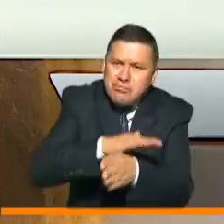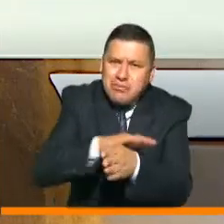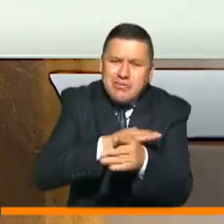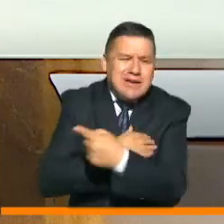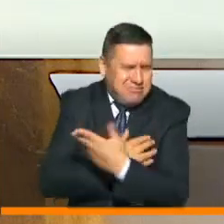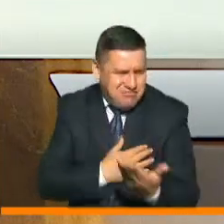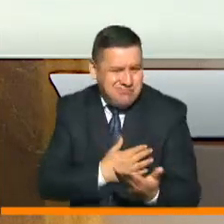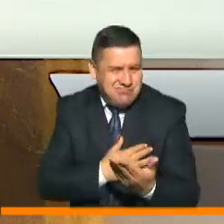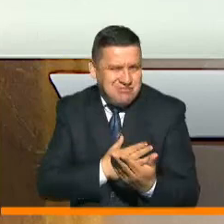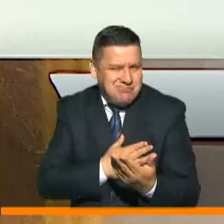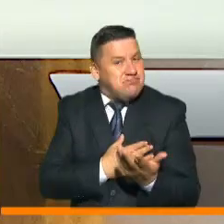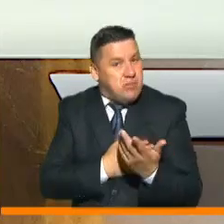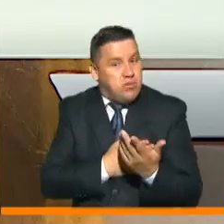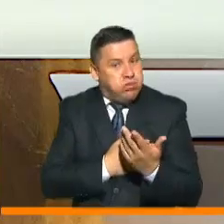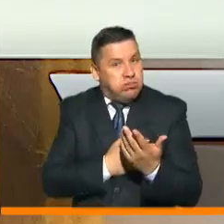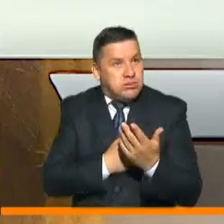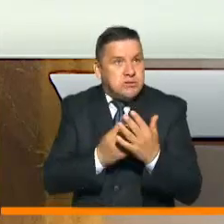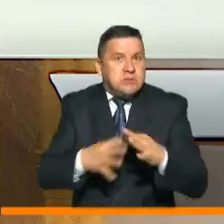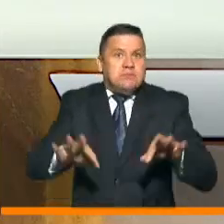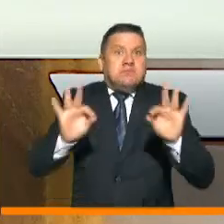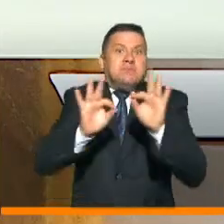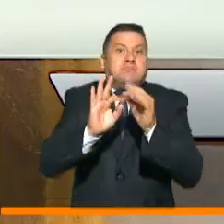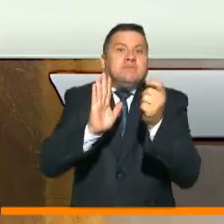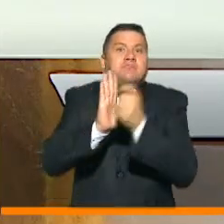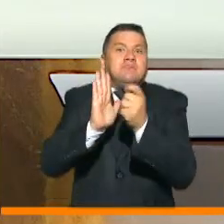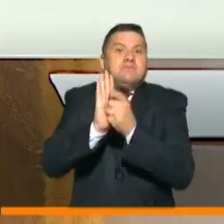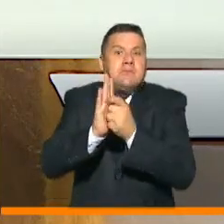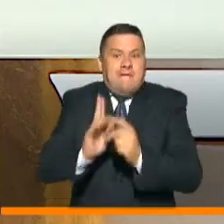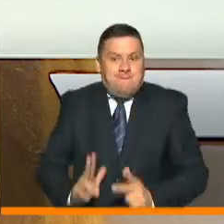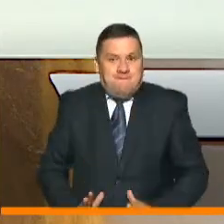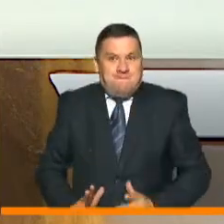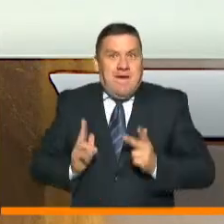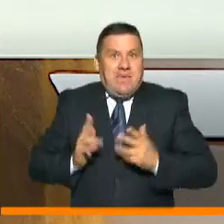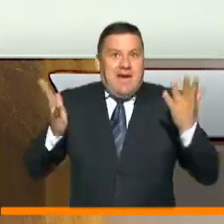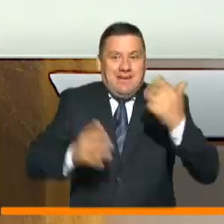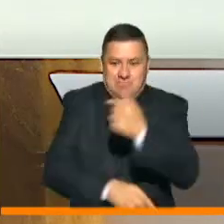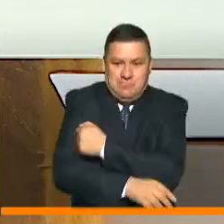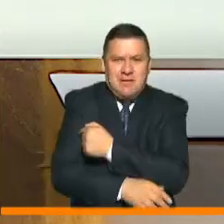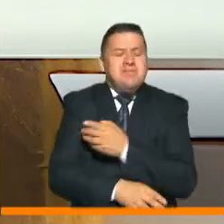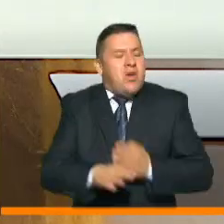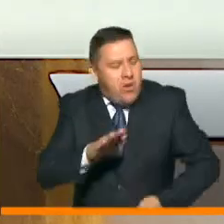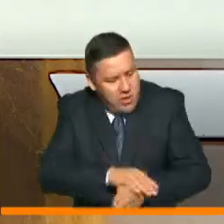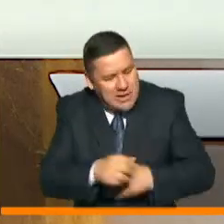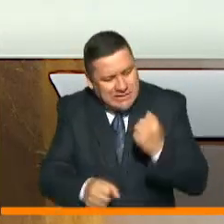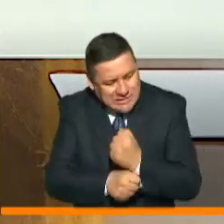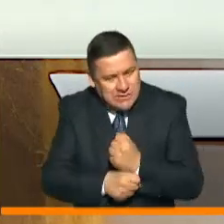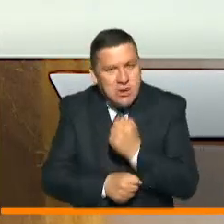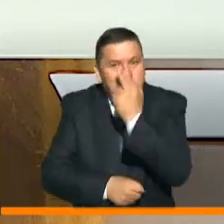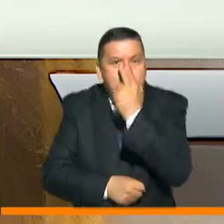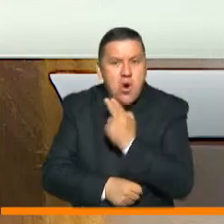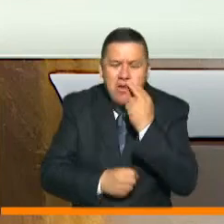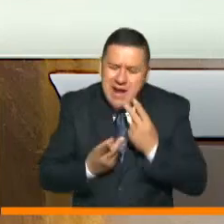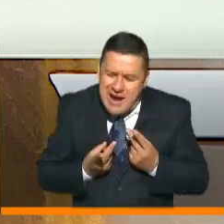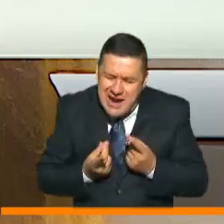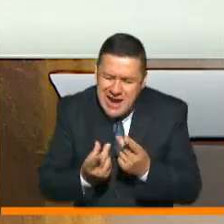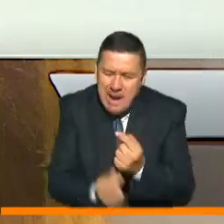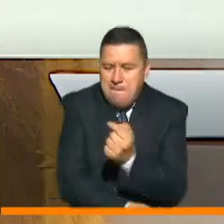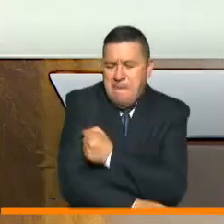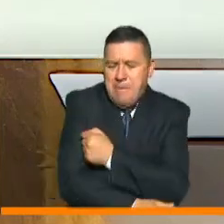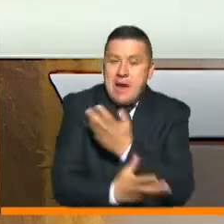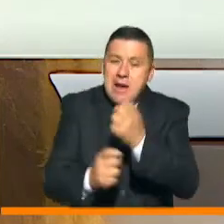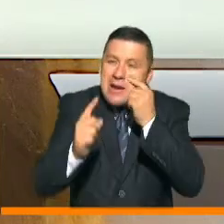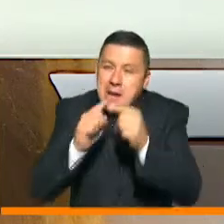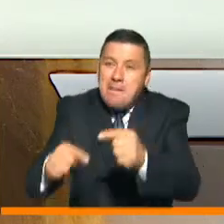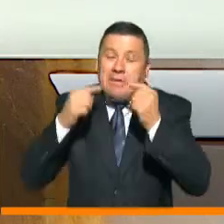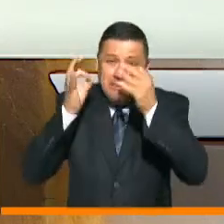todo que son ante todo una política de la vida. Seguimos avanzando y queremos cumplir rápidamente nuestra meta